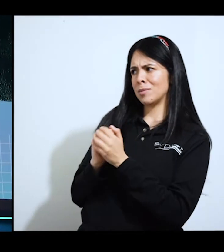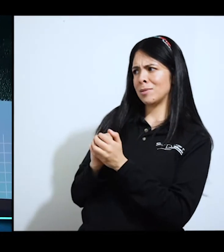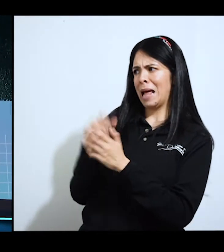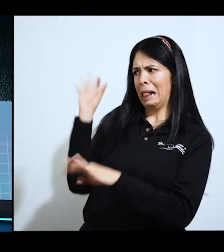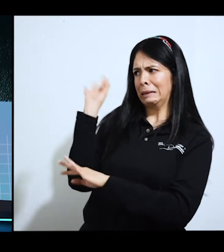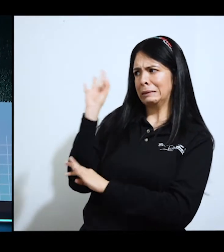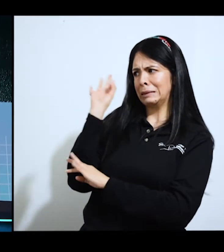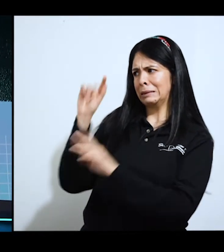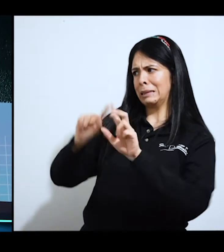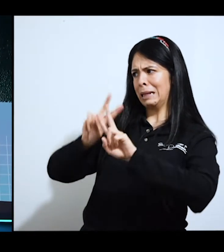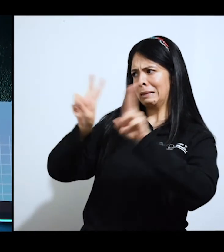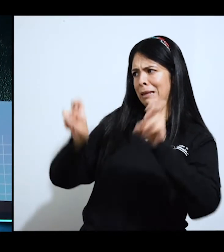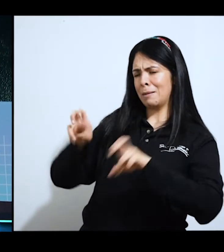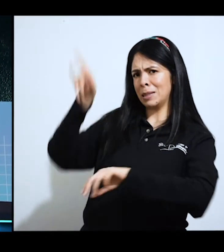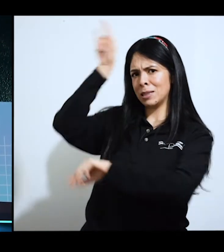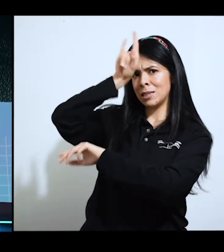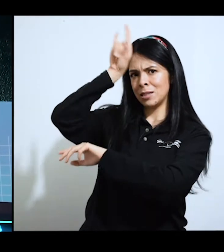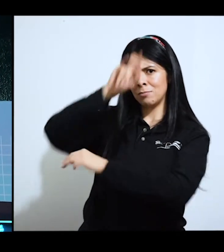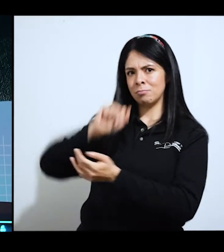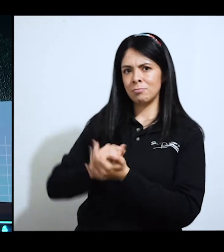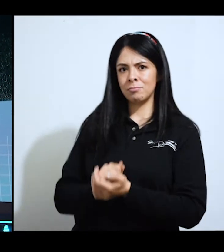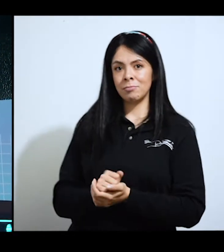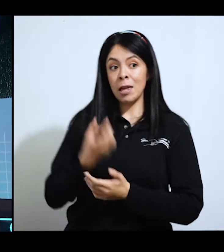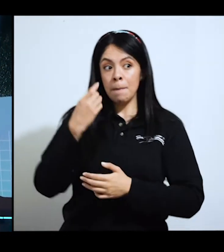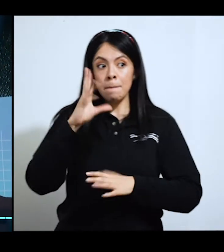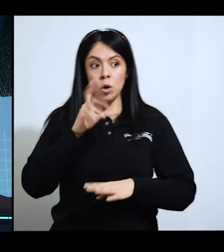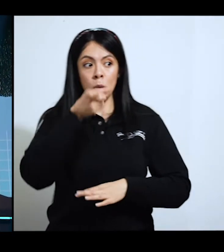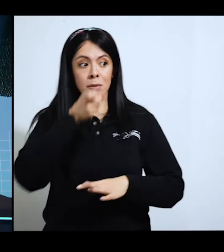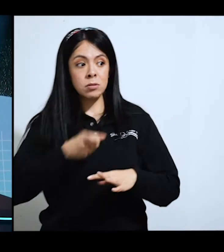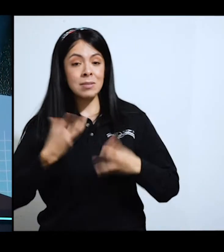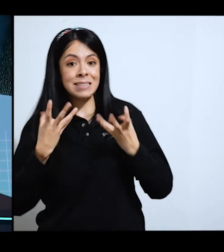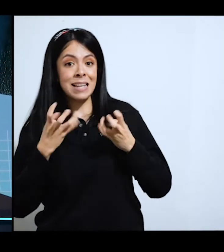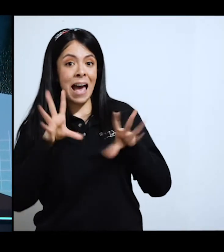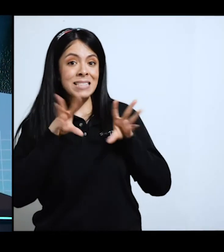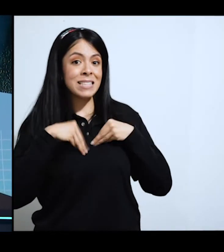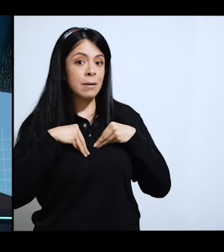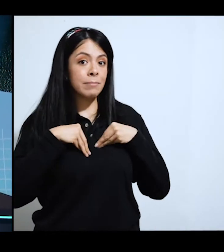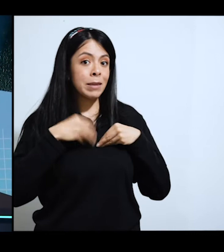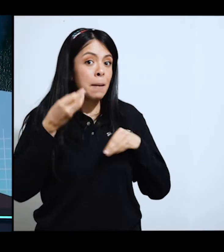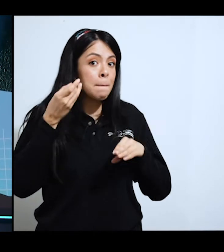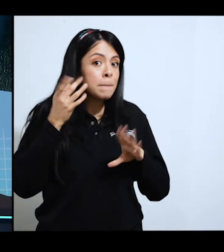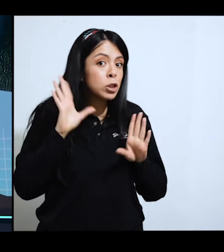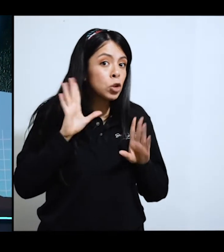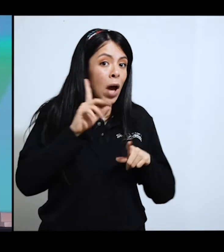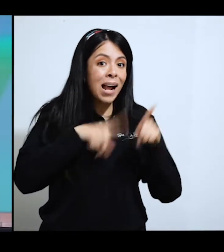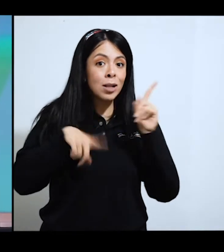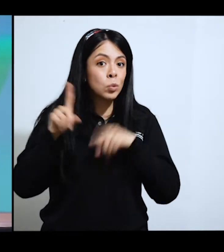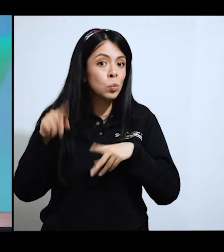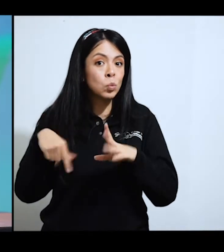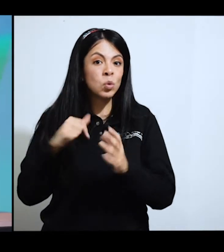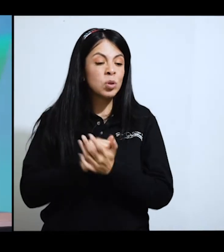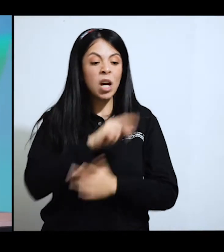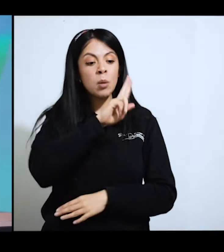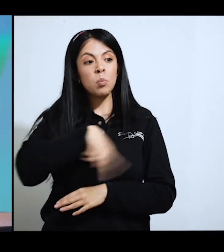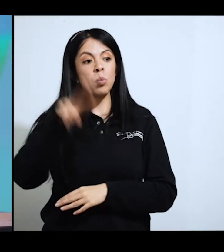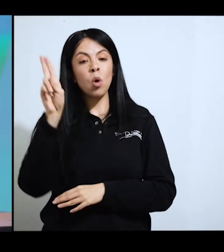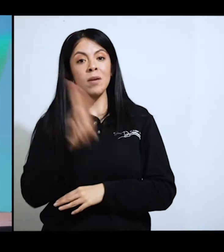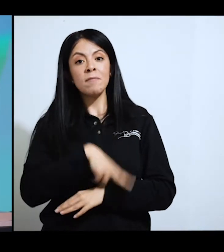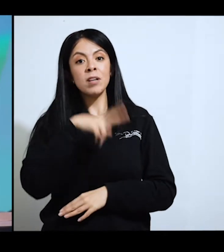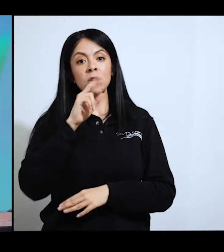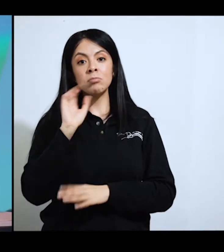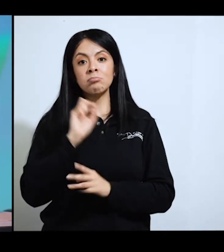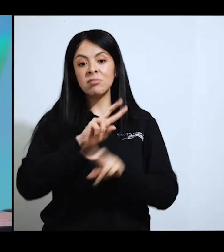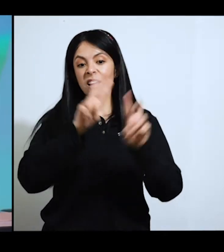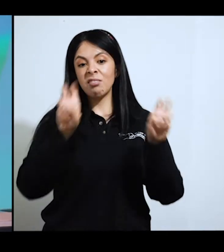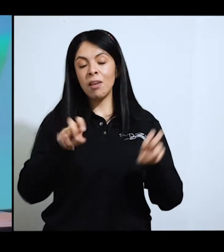de temas así, y uno quiere ser aceptado. Y esta puede ser una razón por la cual este tema no